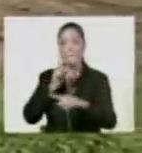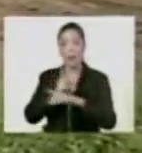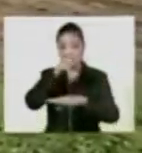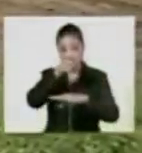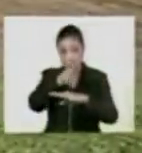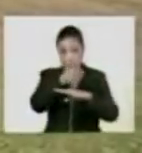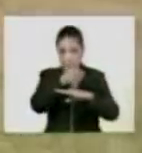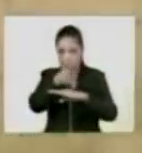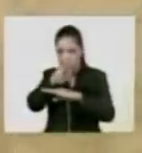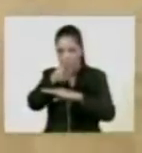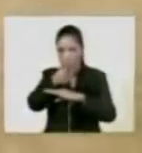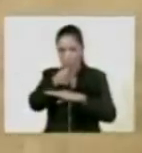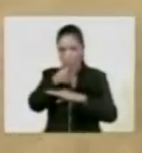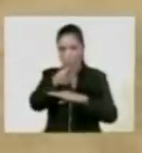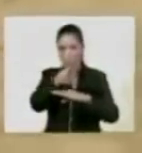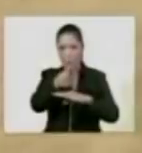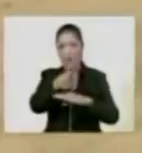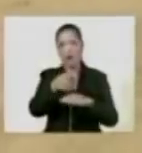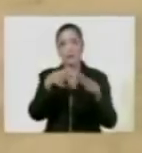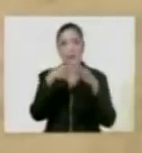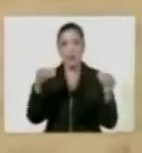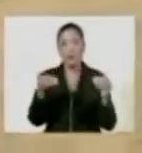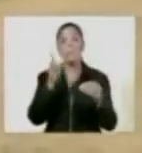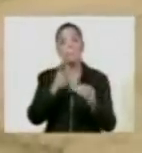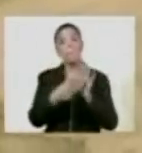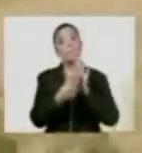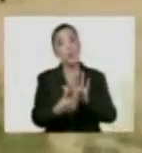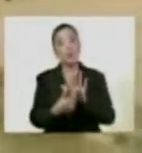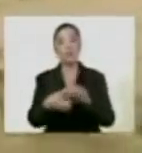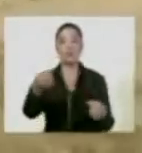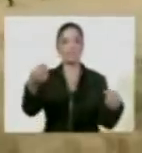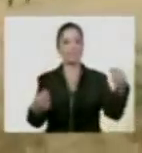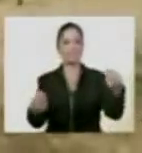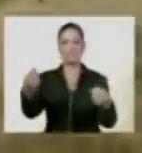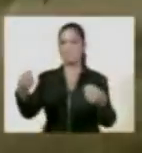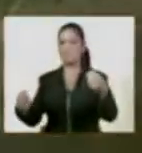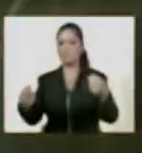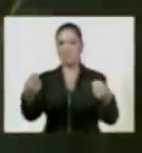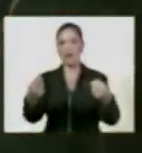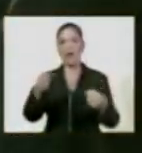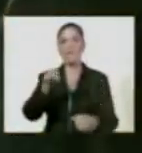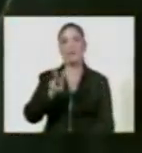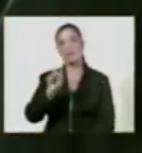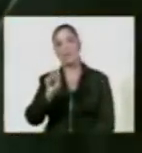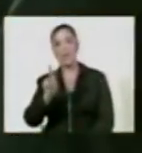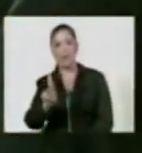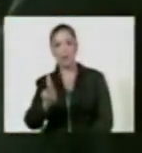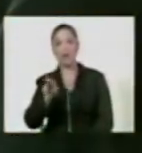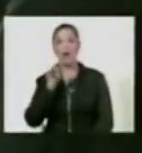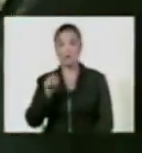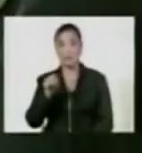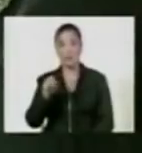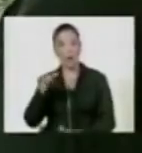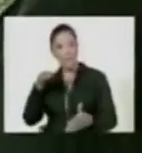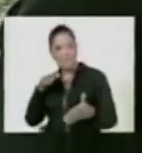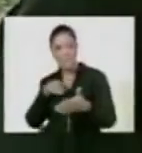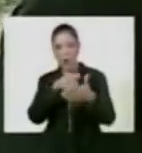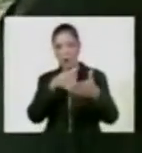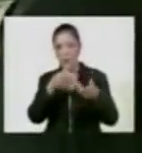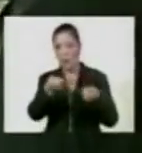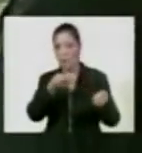106 milímetros sin retroceso y la demostración de vehículos de BTR, donde se efectuó el golpe y